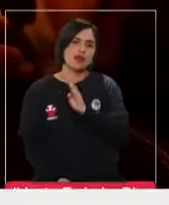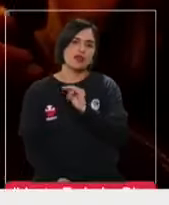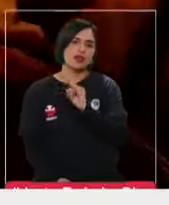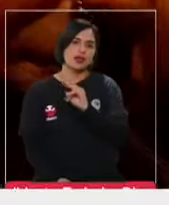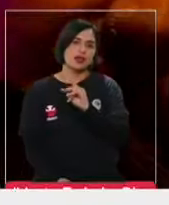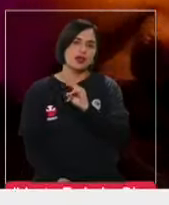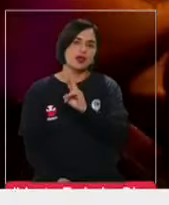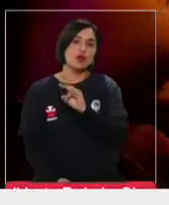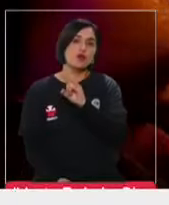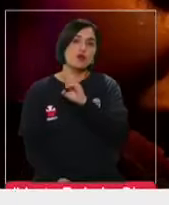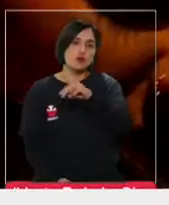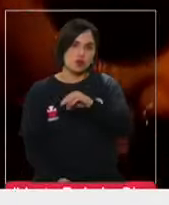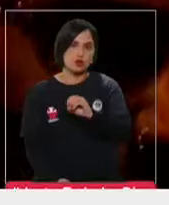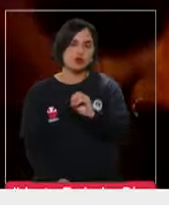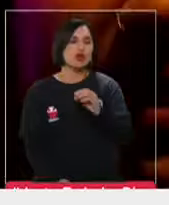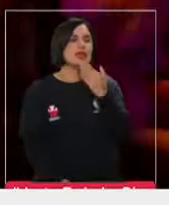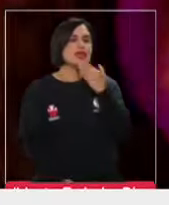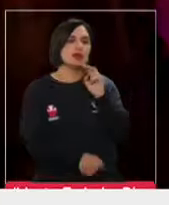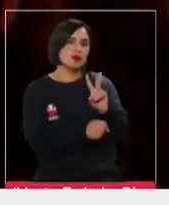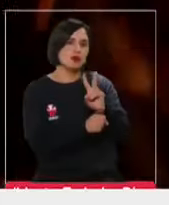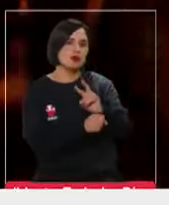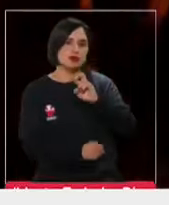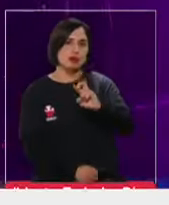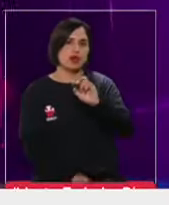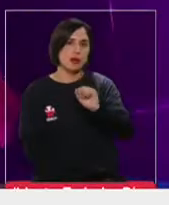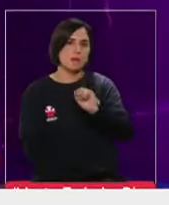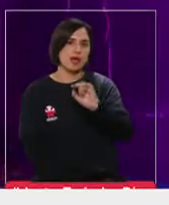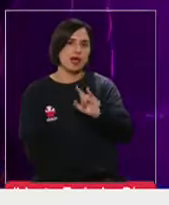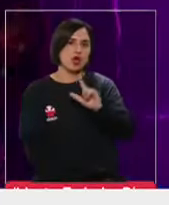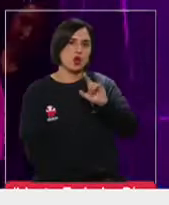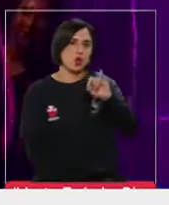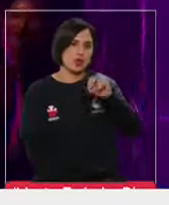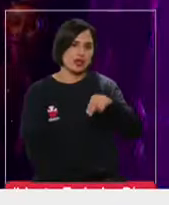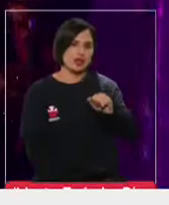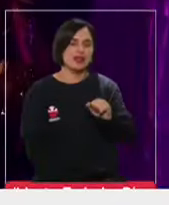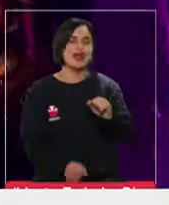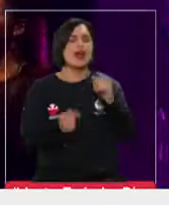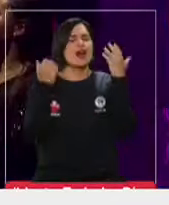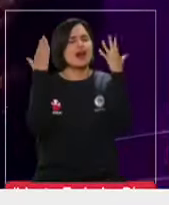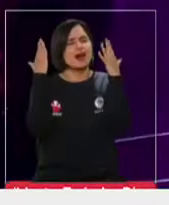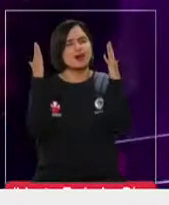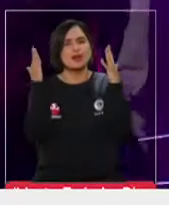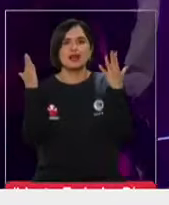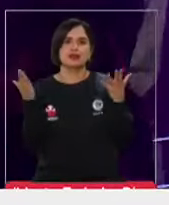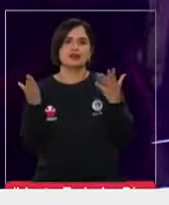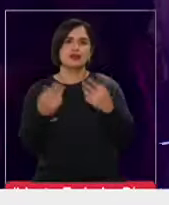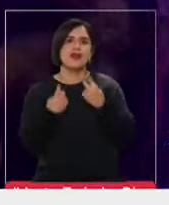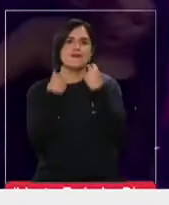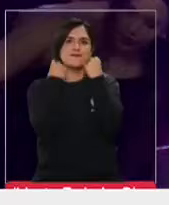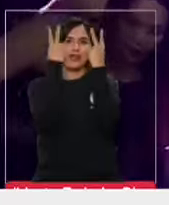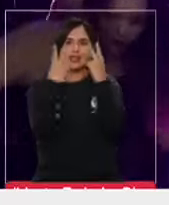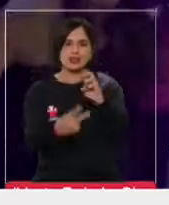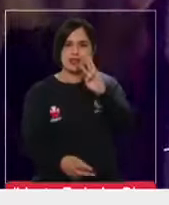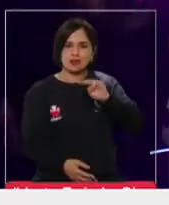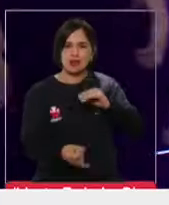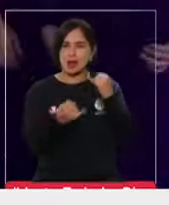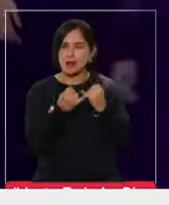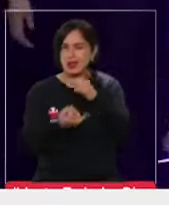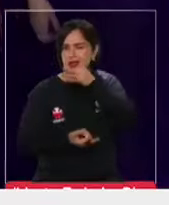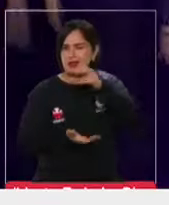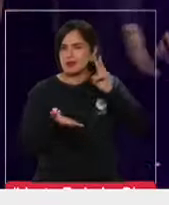la profesora. Fuerte el aplauso que se escucha aquí en el teatro. A estas valientes mamás, amigas,